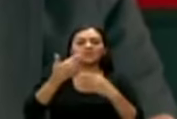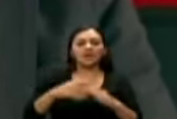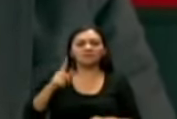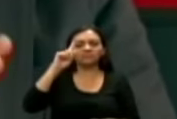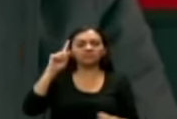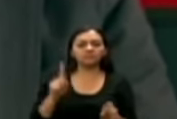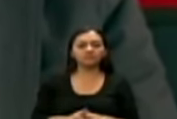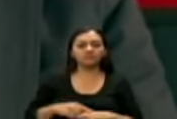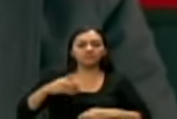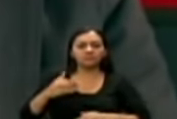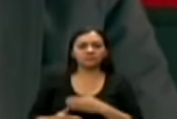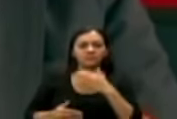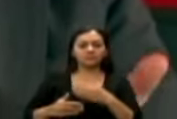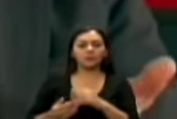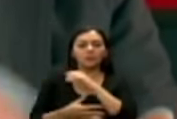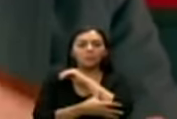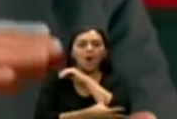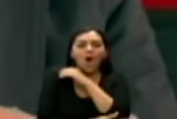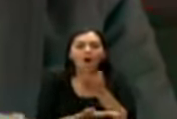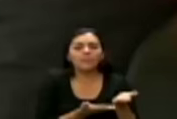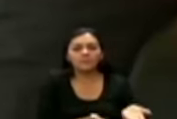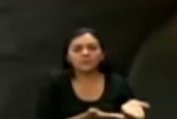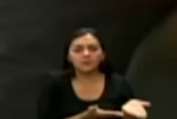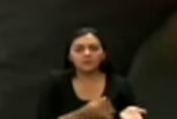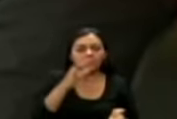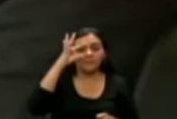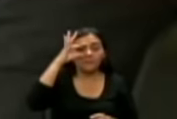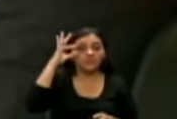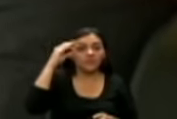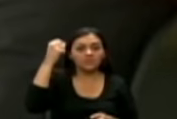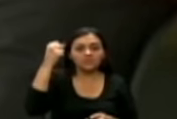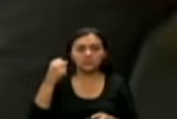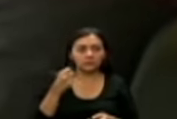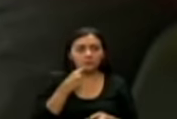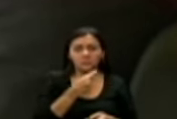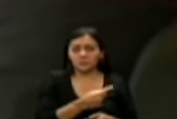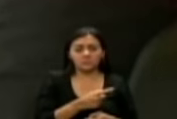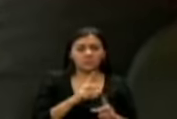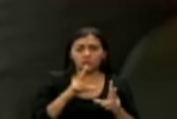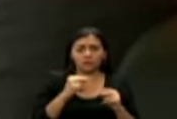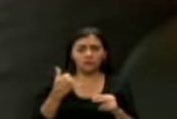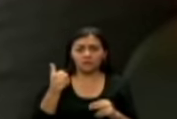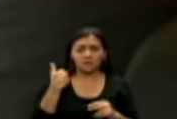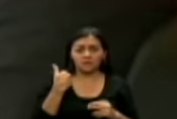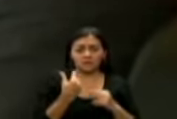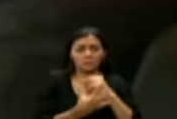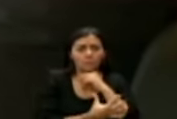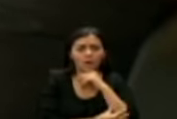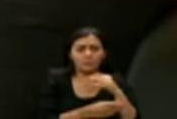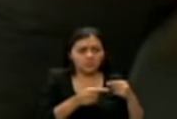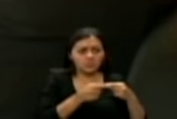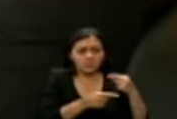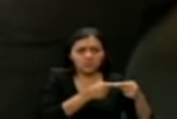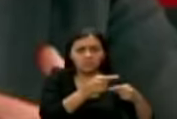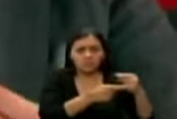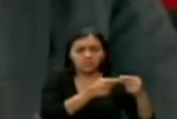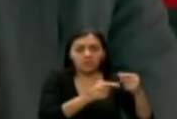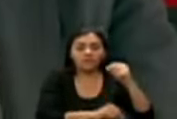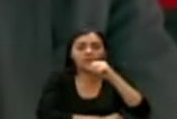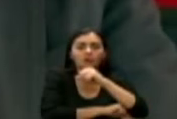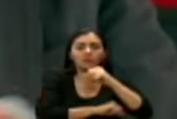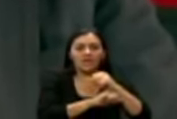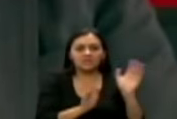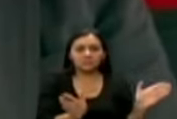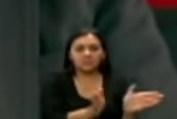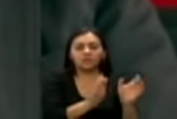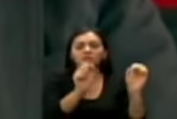estuvieron siempre con los pobres, aunque el Papa Francisco no provenga necesariamente de esa corriente. Los fortalece, y en